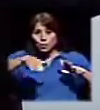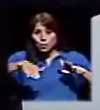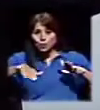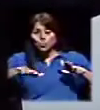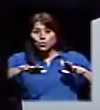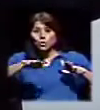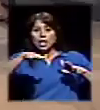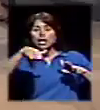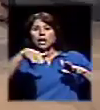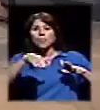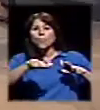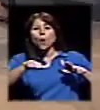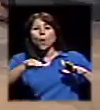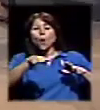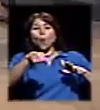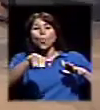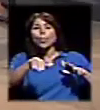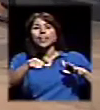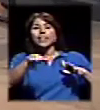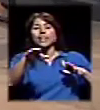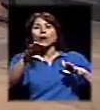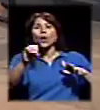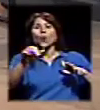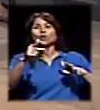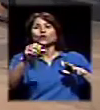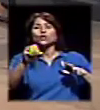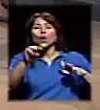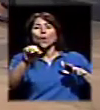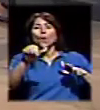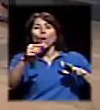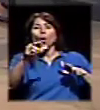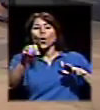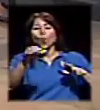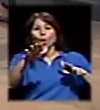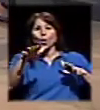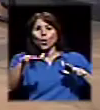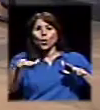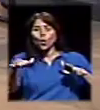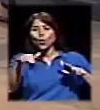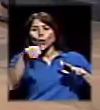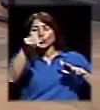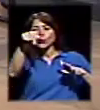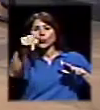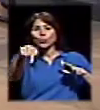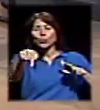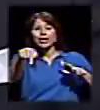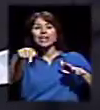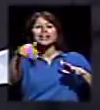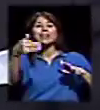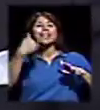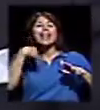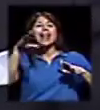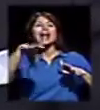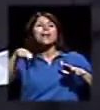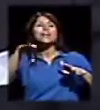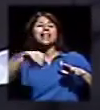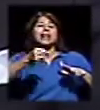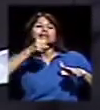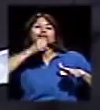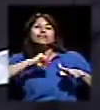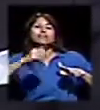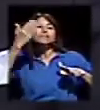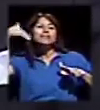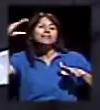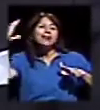Ochomogo la capital del país, de la provincia colonial. Sí. No sé